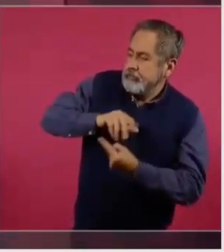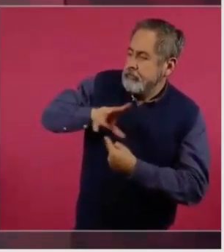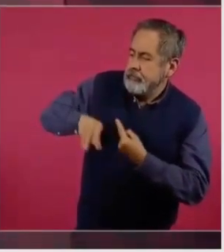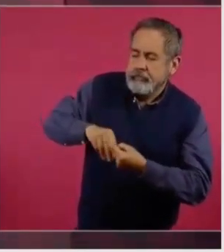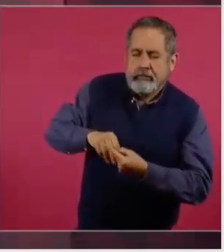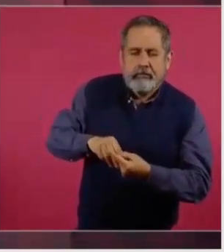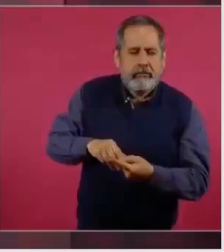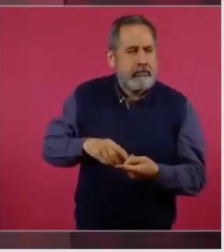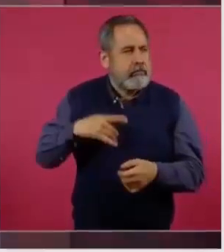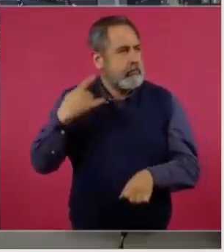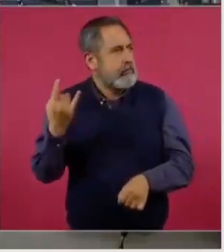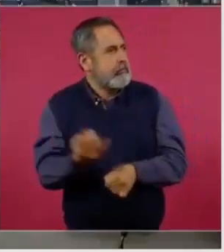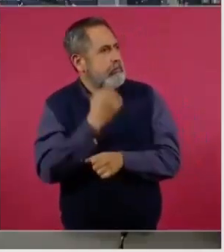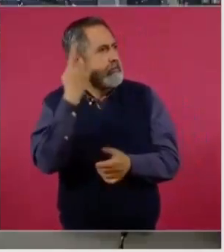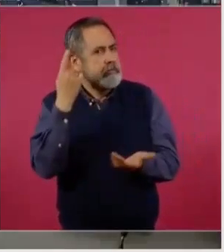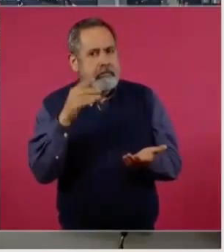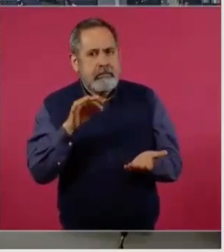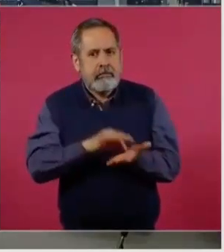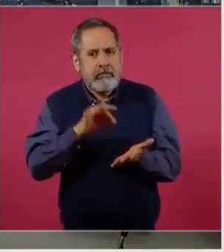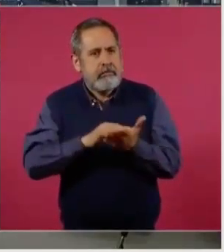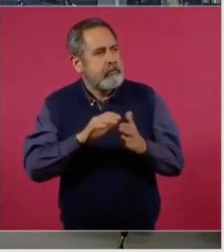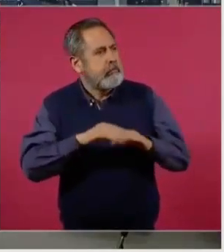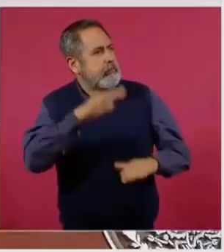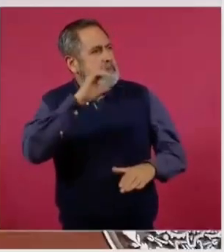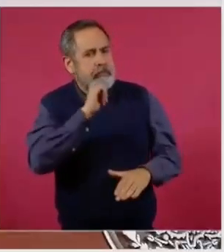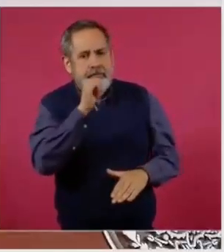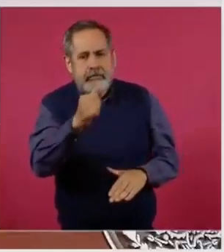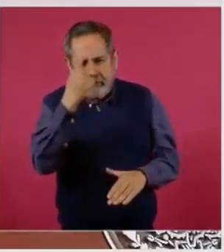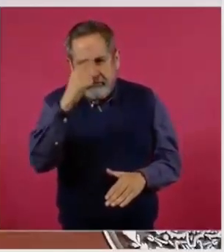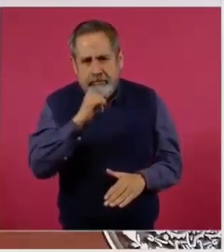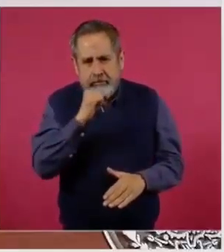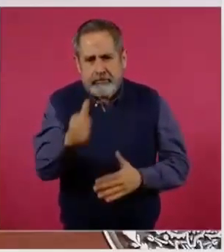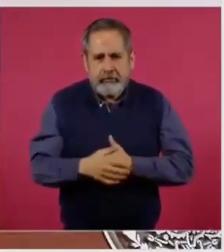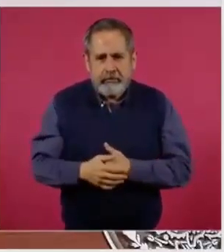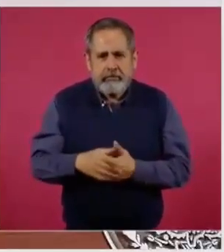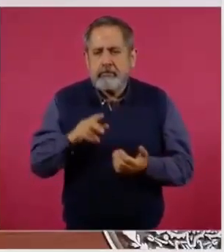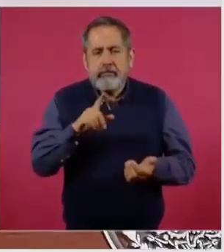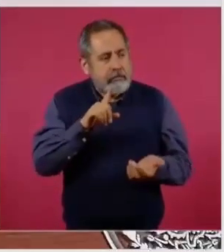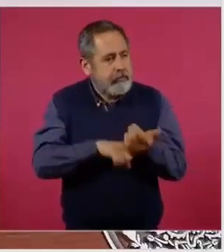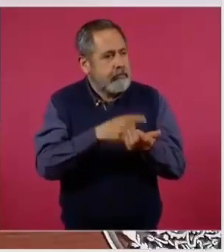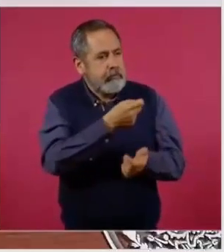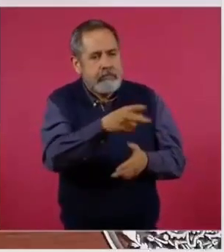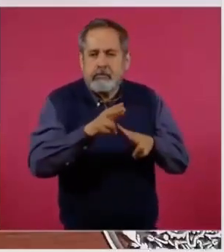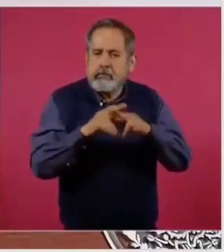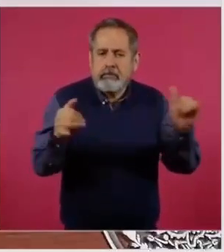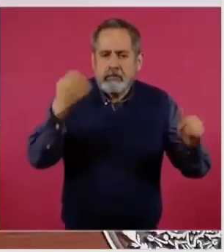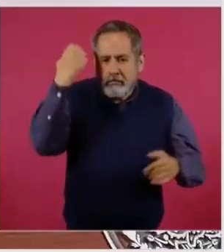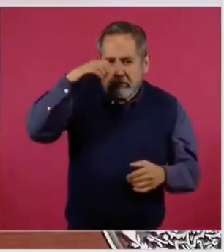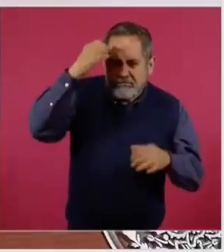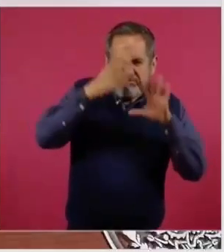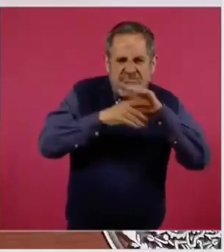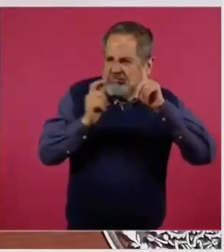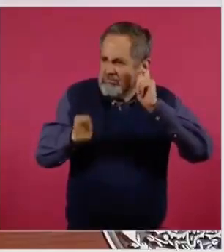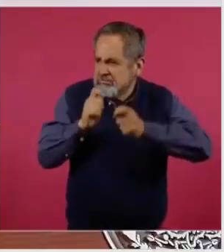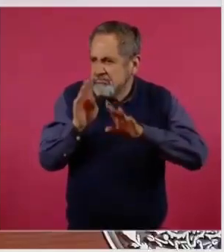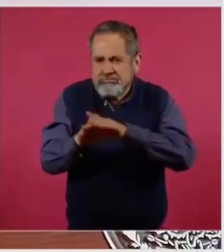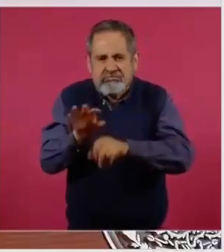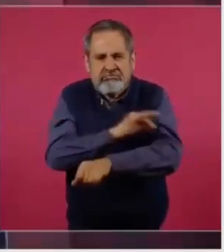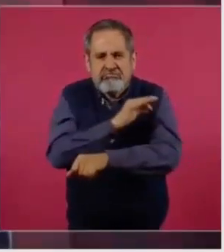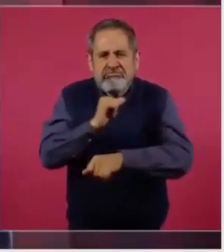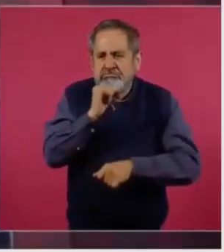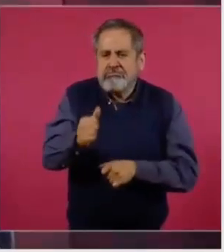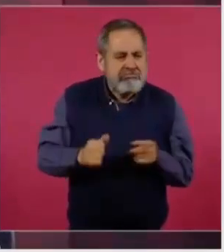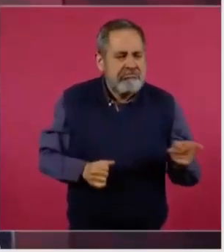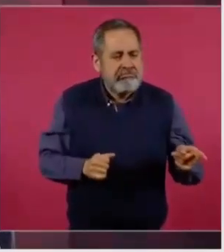y al PAN, pues se negaron a reformar, a votar en favor de la reforma electoral que envió el año pasado